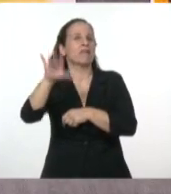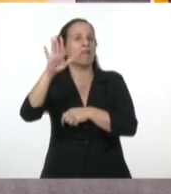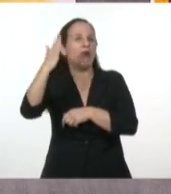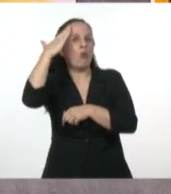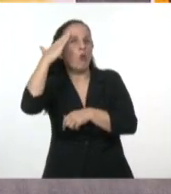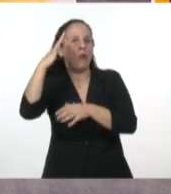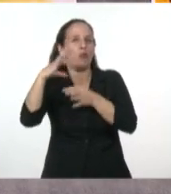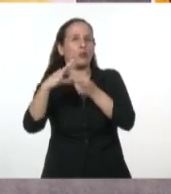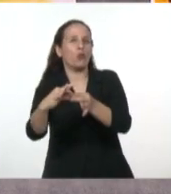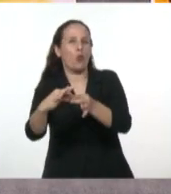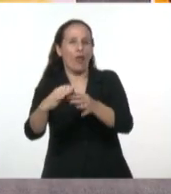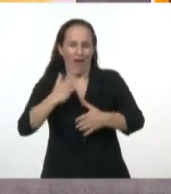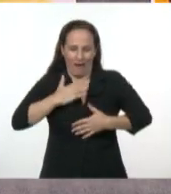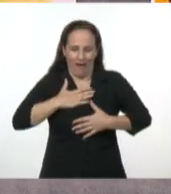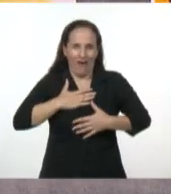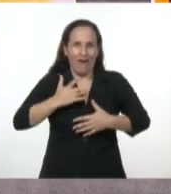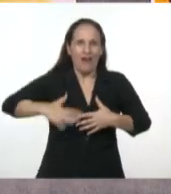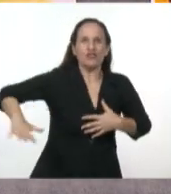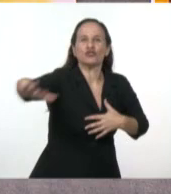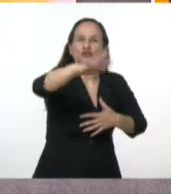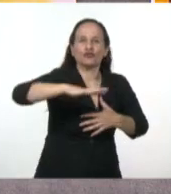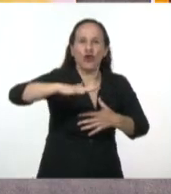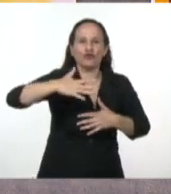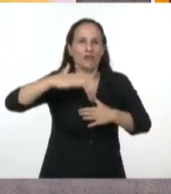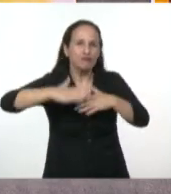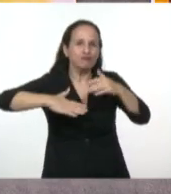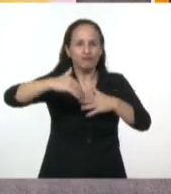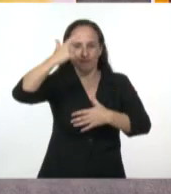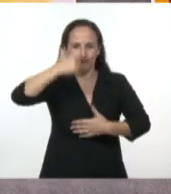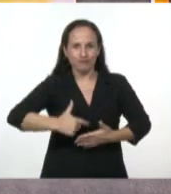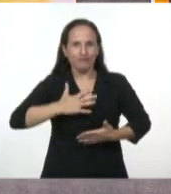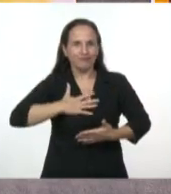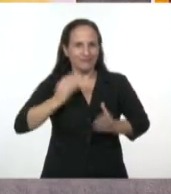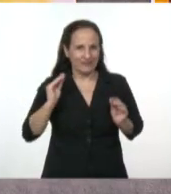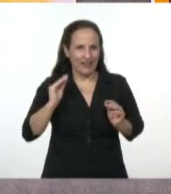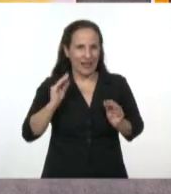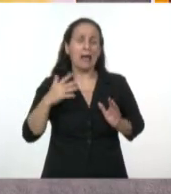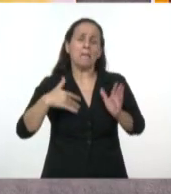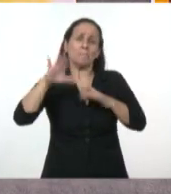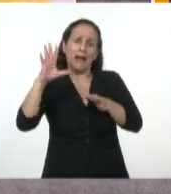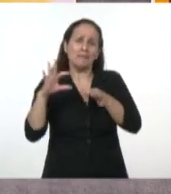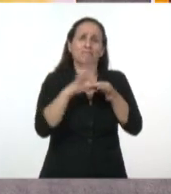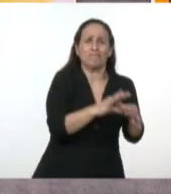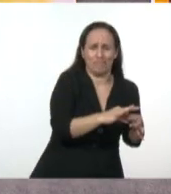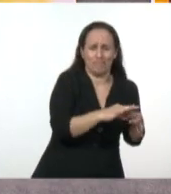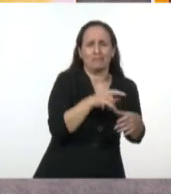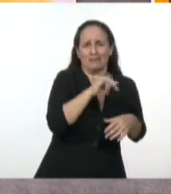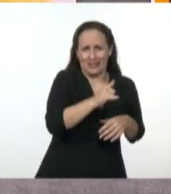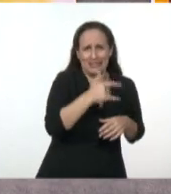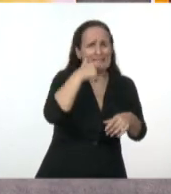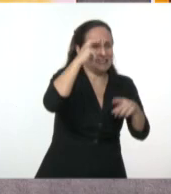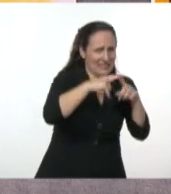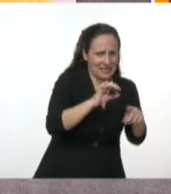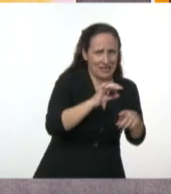con lo construido socialmente alrededor y generalmente asociado a nuestro sexo, ¿no? Los roles, las funciones, las